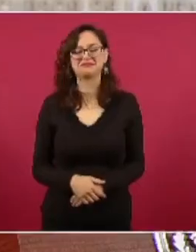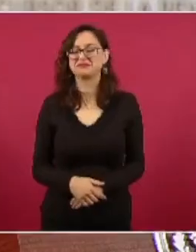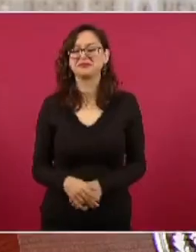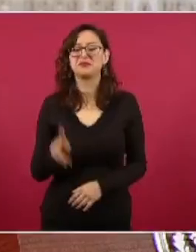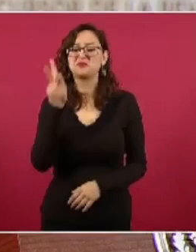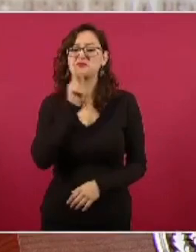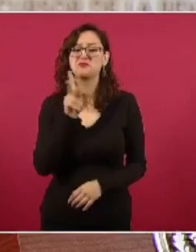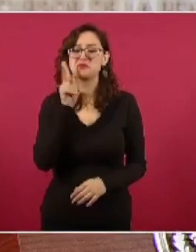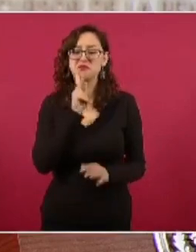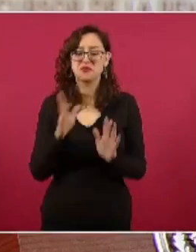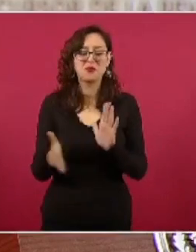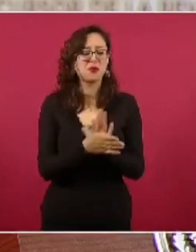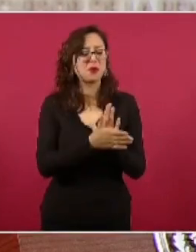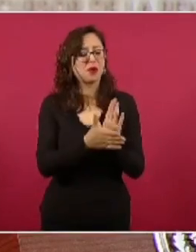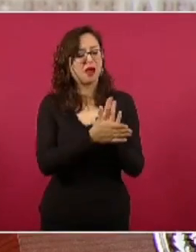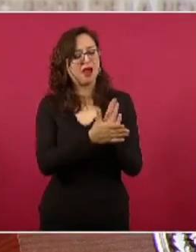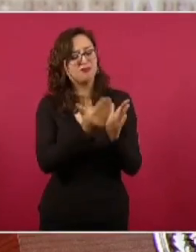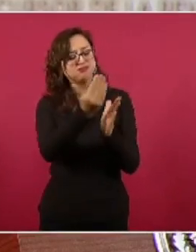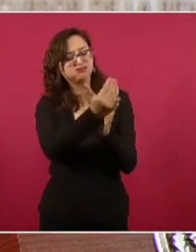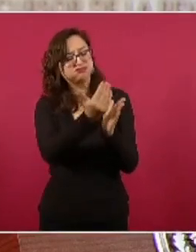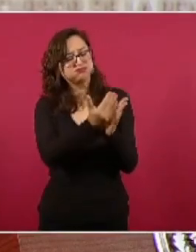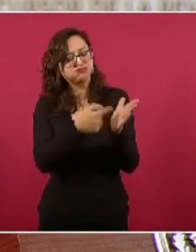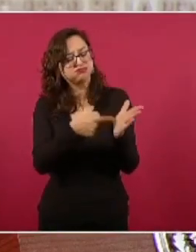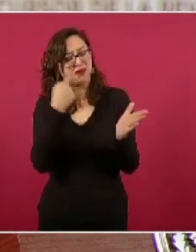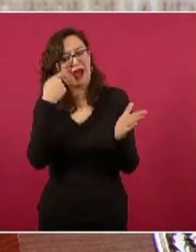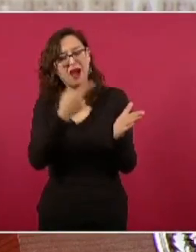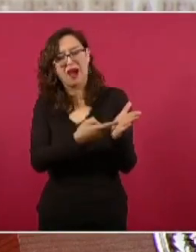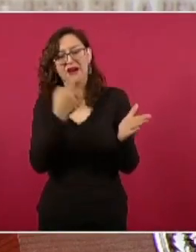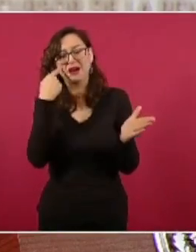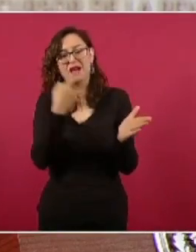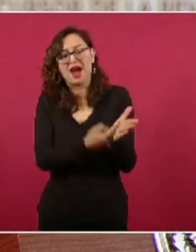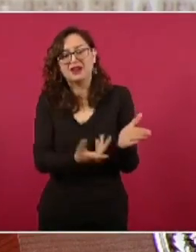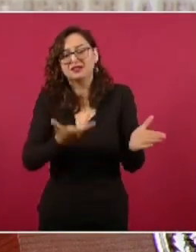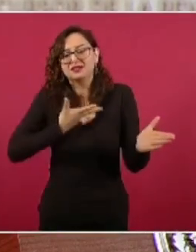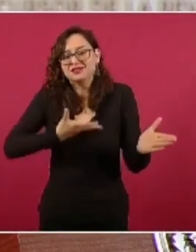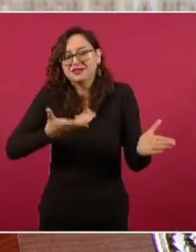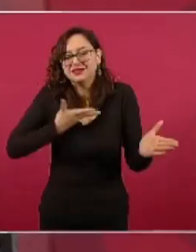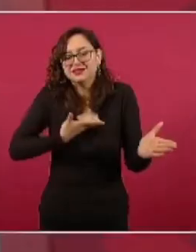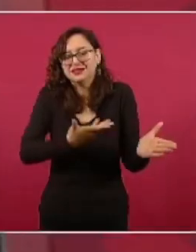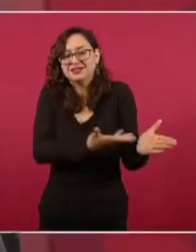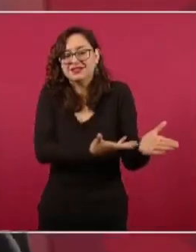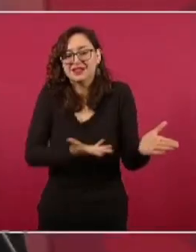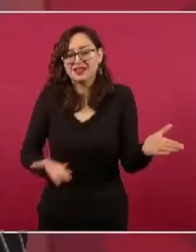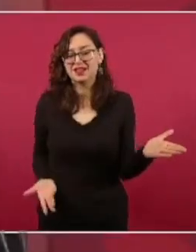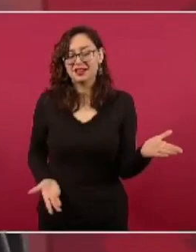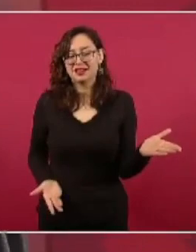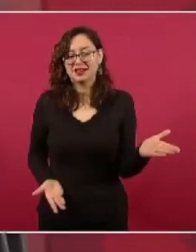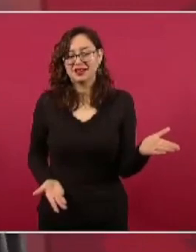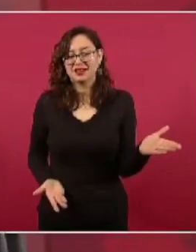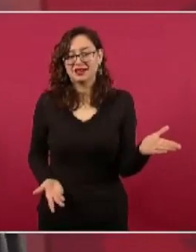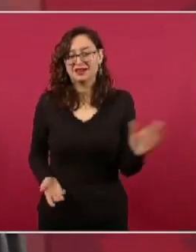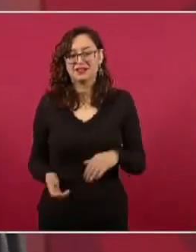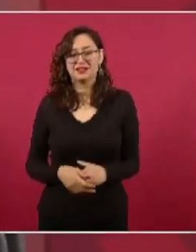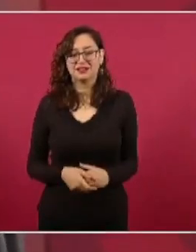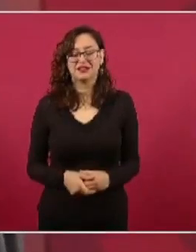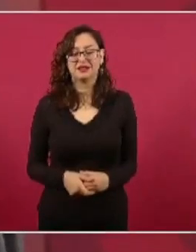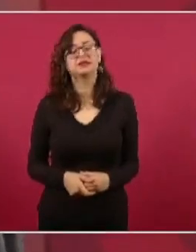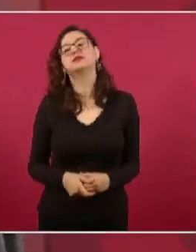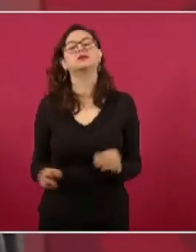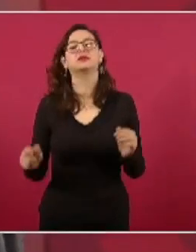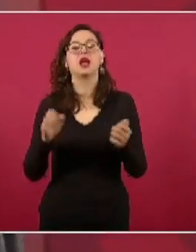es parte de la ANS. Entonces, era un gobierno faccioso,